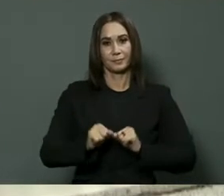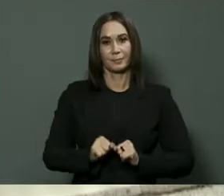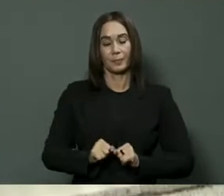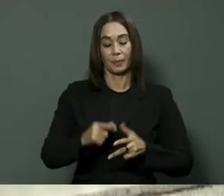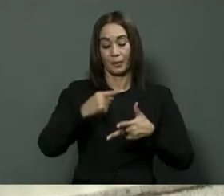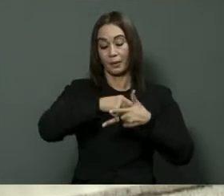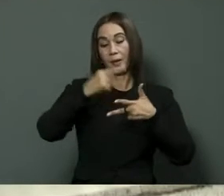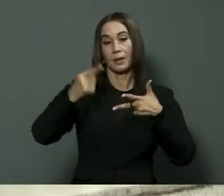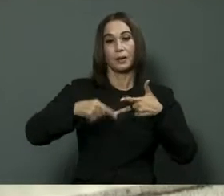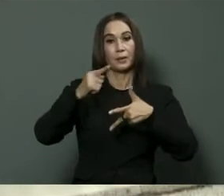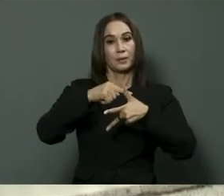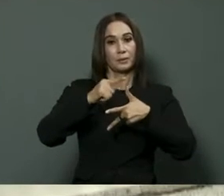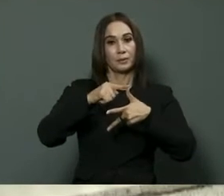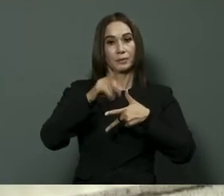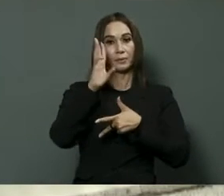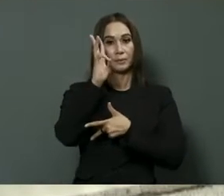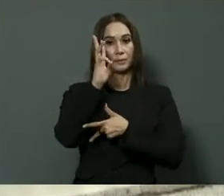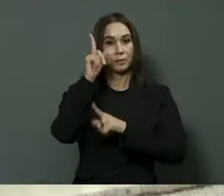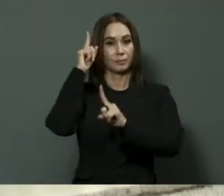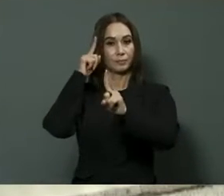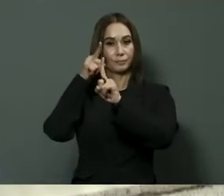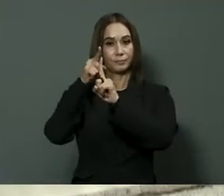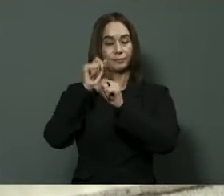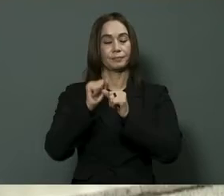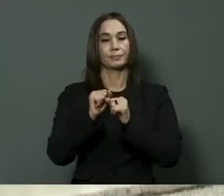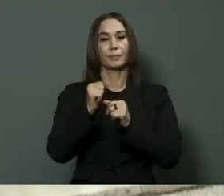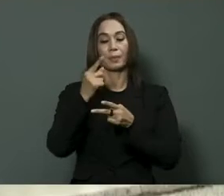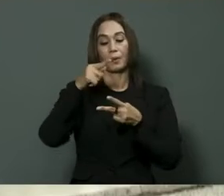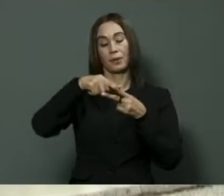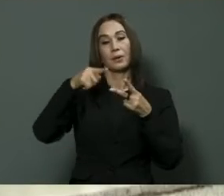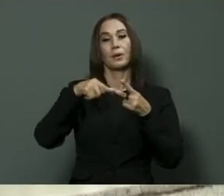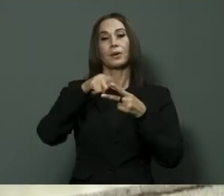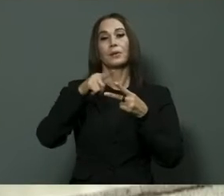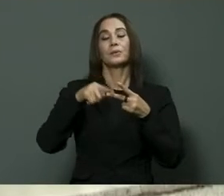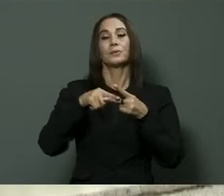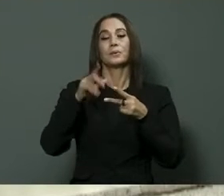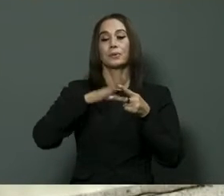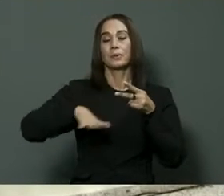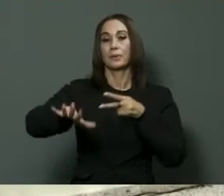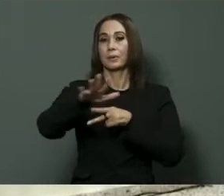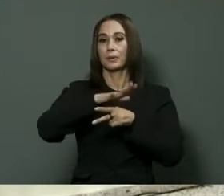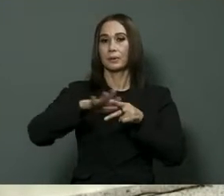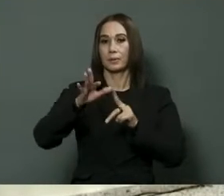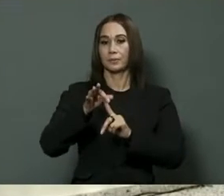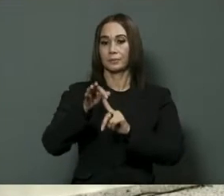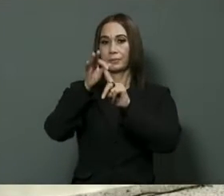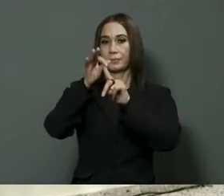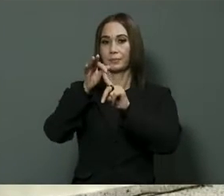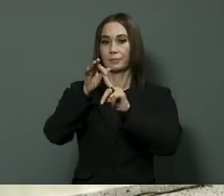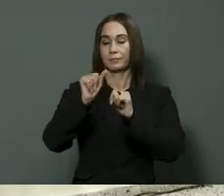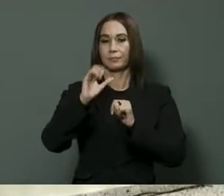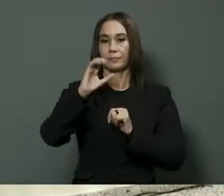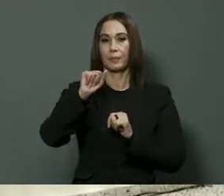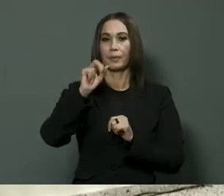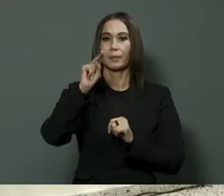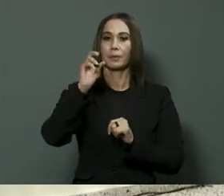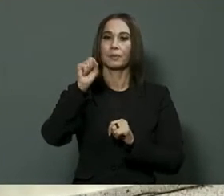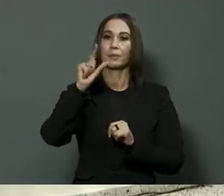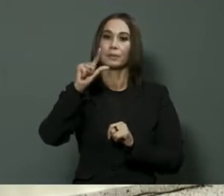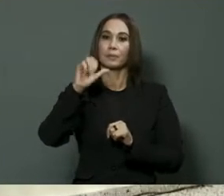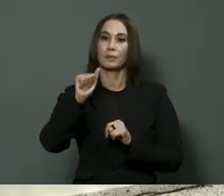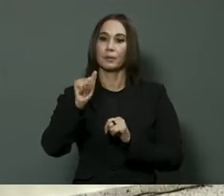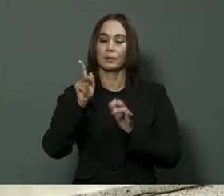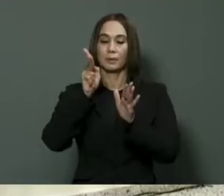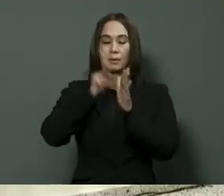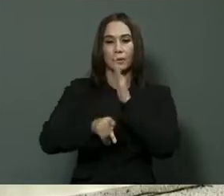de 3 ejes y 6 objetivos. 2 de ellos abordan las principales causales de